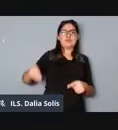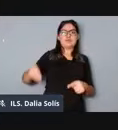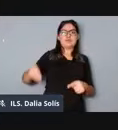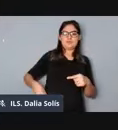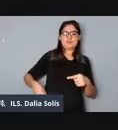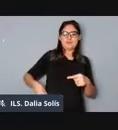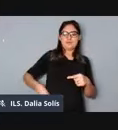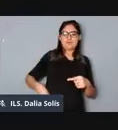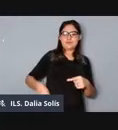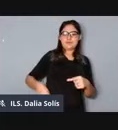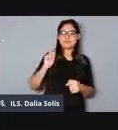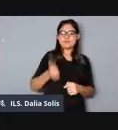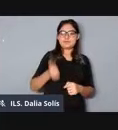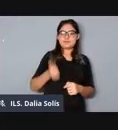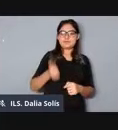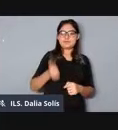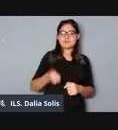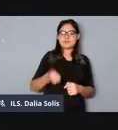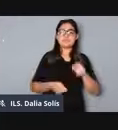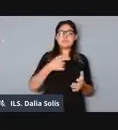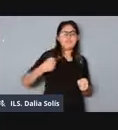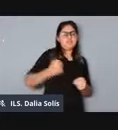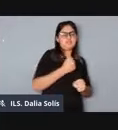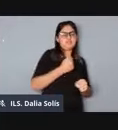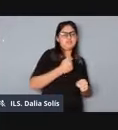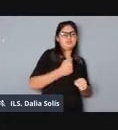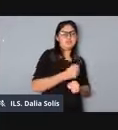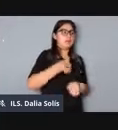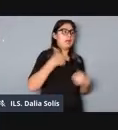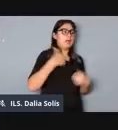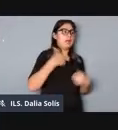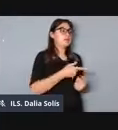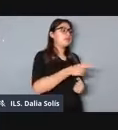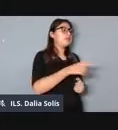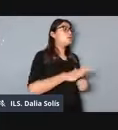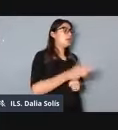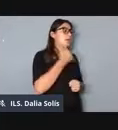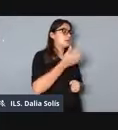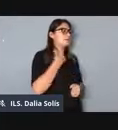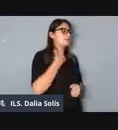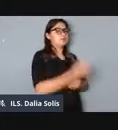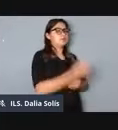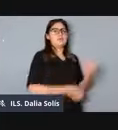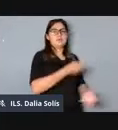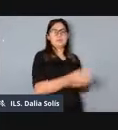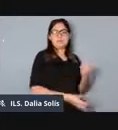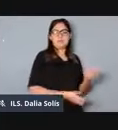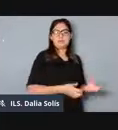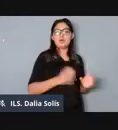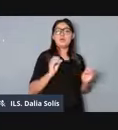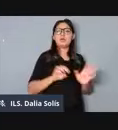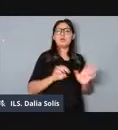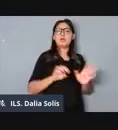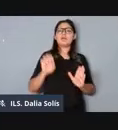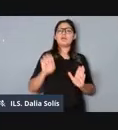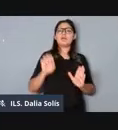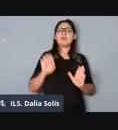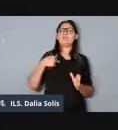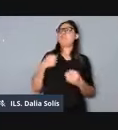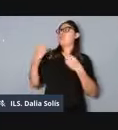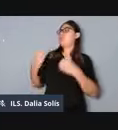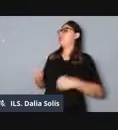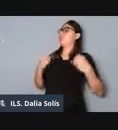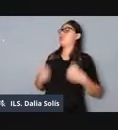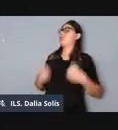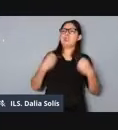doy todo lo que quiere, o no estoy y luego le doy todo lo que quiere, entonces lo que va a generar es que las niñas y los niños